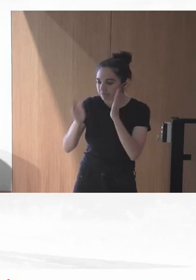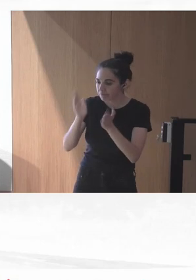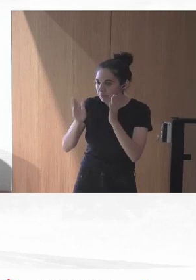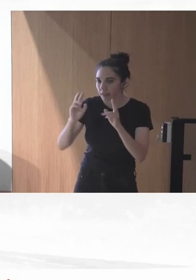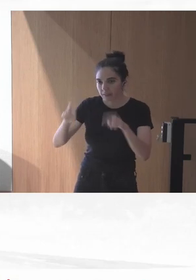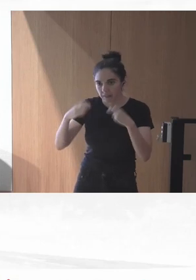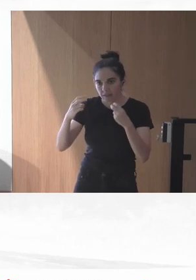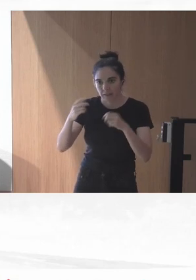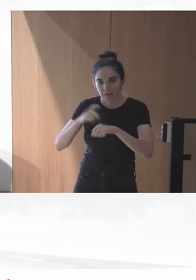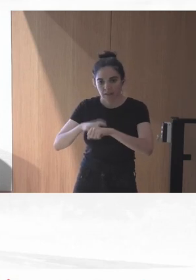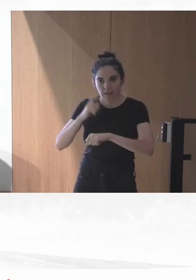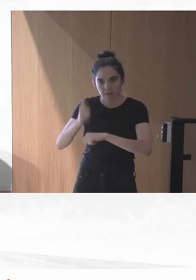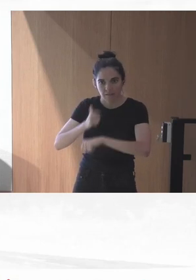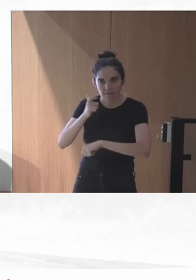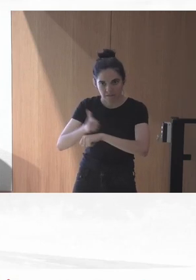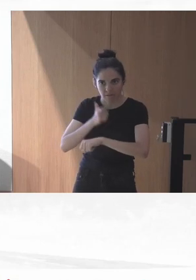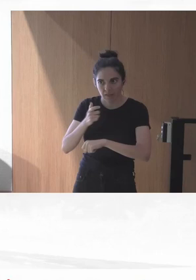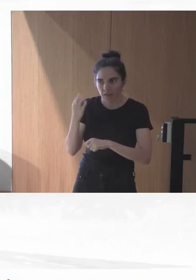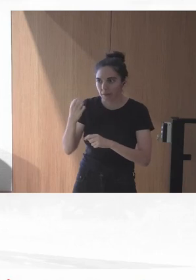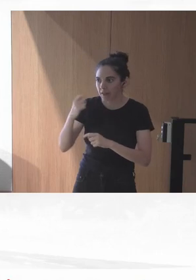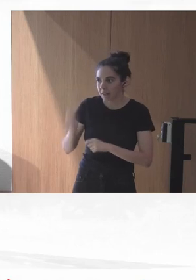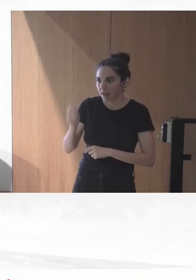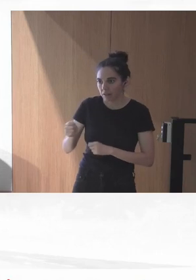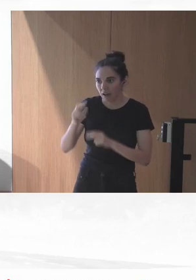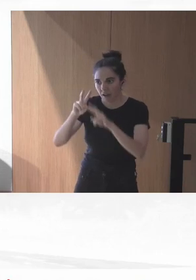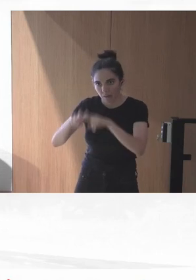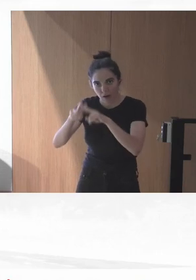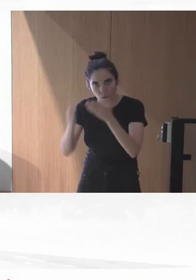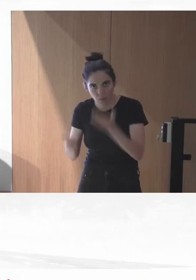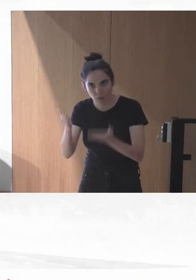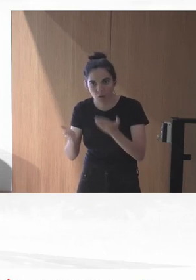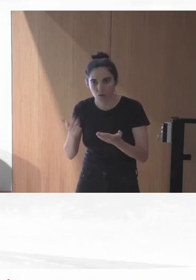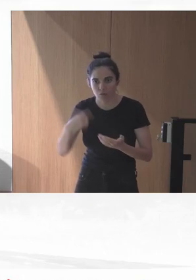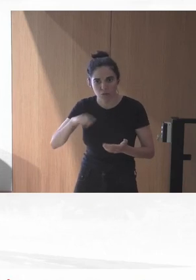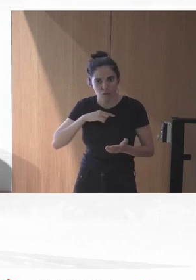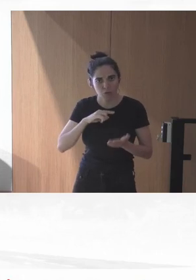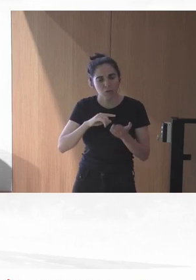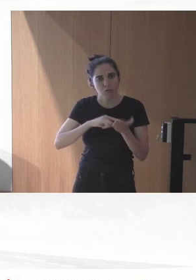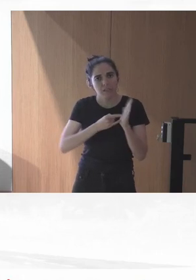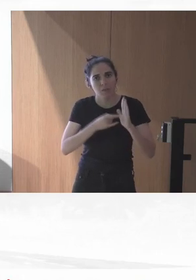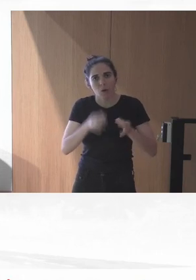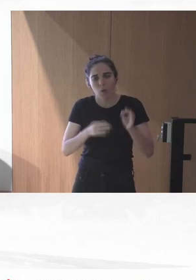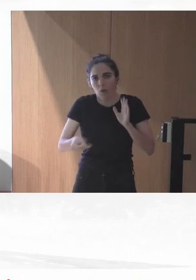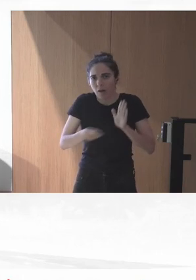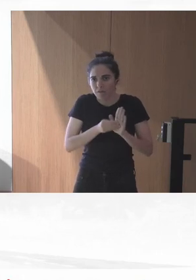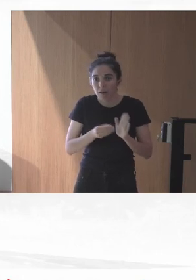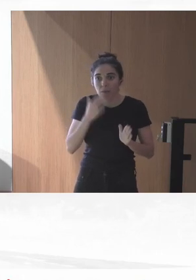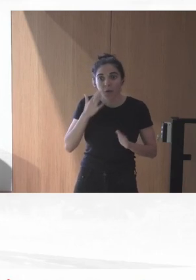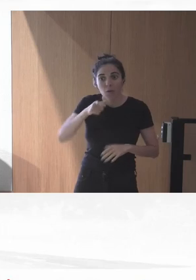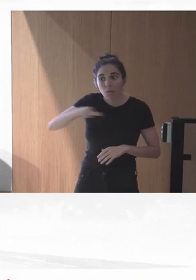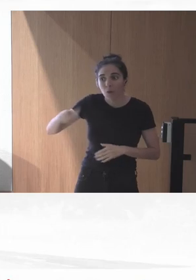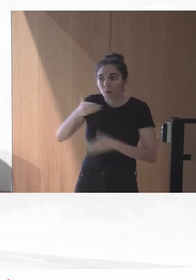tenemos en nuestra ley, nosotros, ¿no?, en nuestro sistema jurídico. El problema es que la población con discapacidad